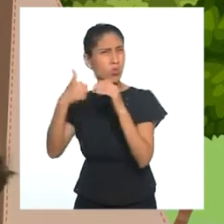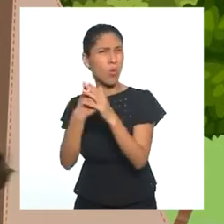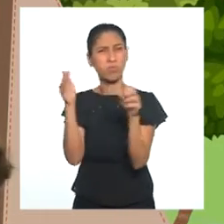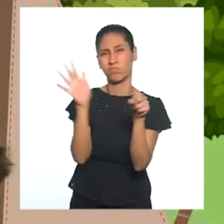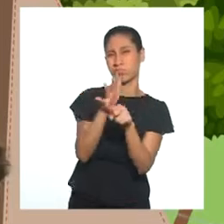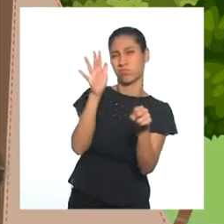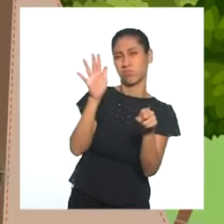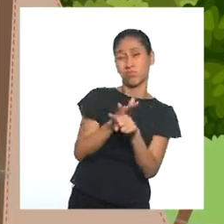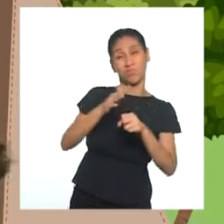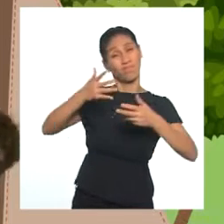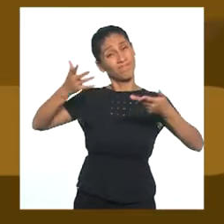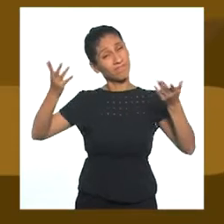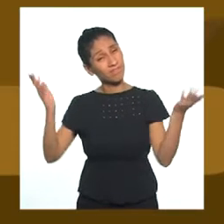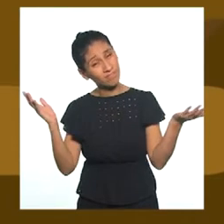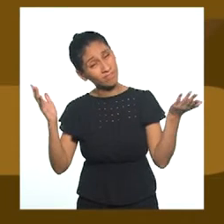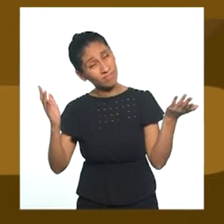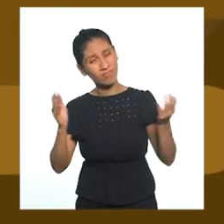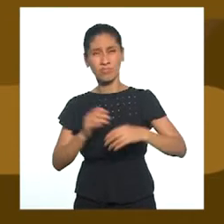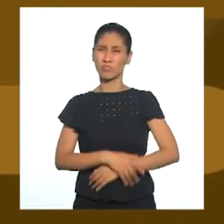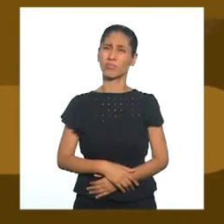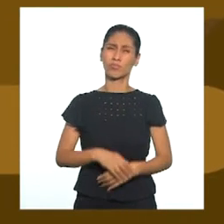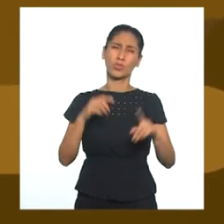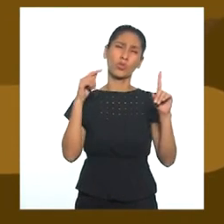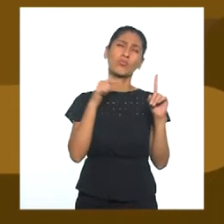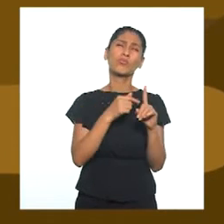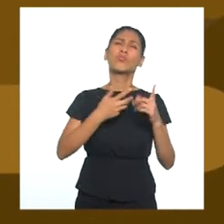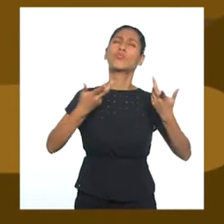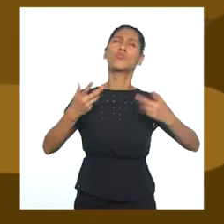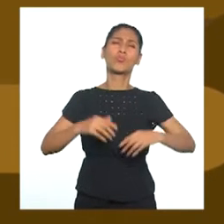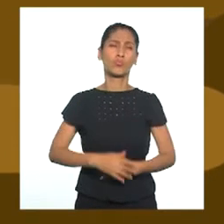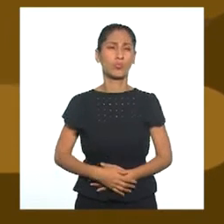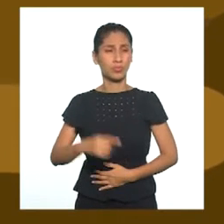estaban ocupados. ¿De qué trataba el juego?